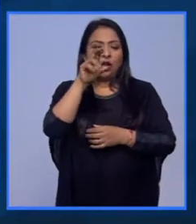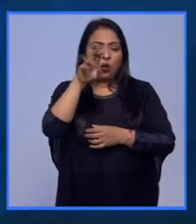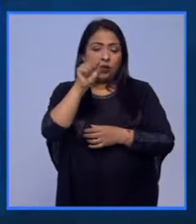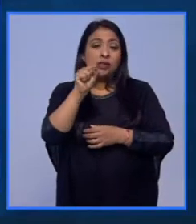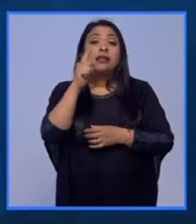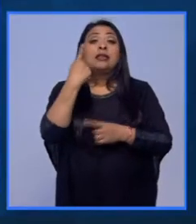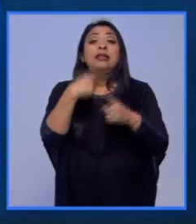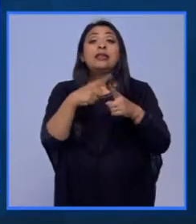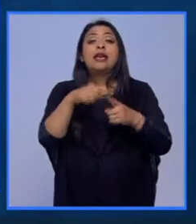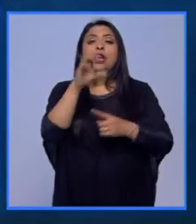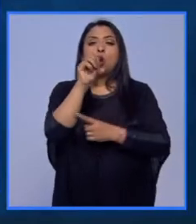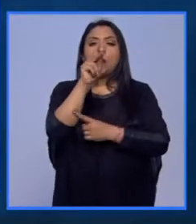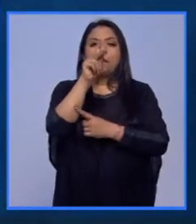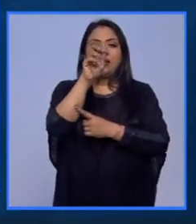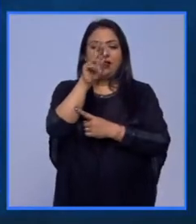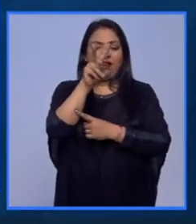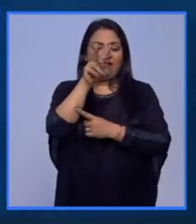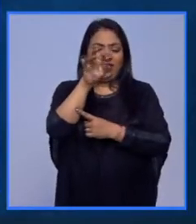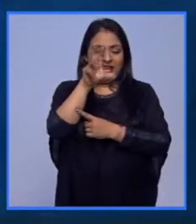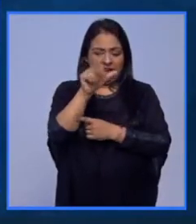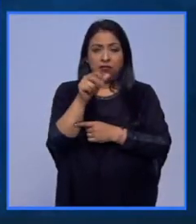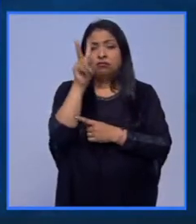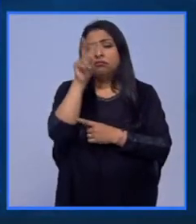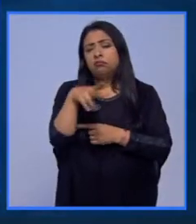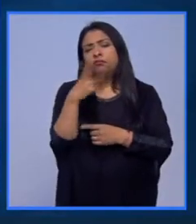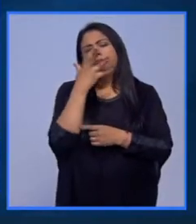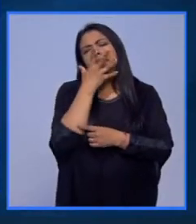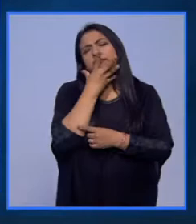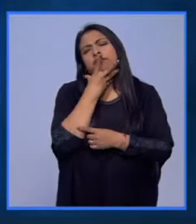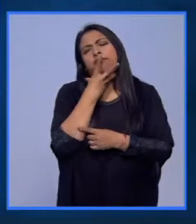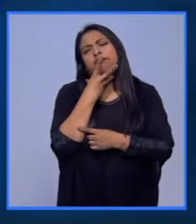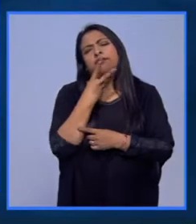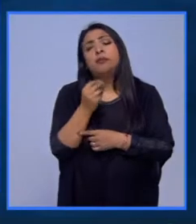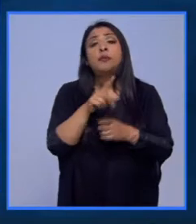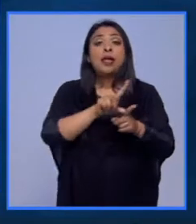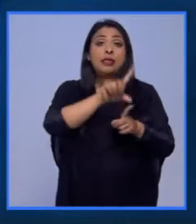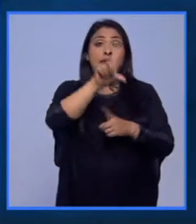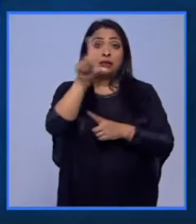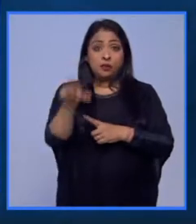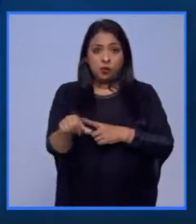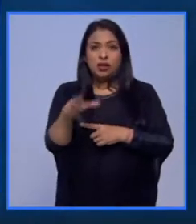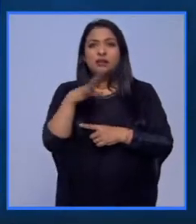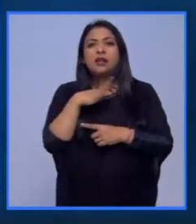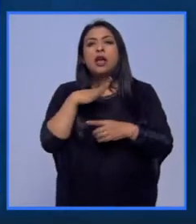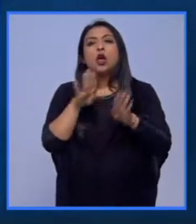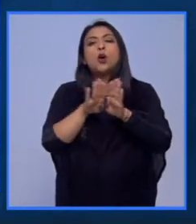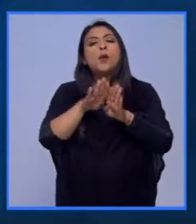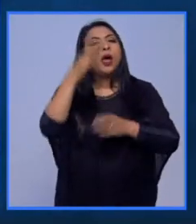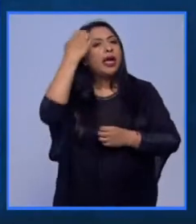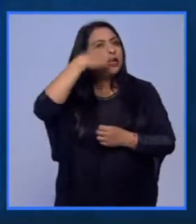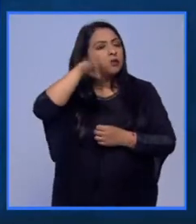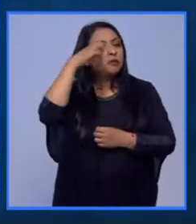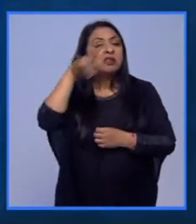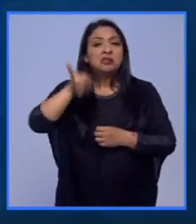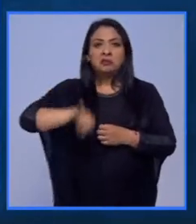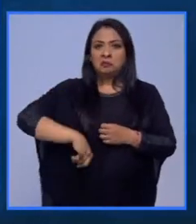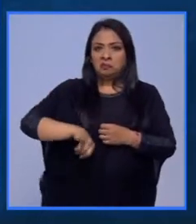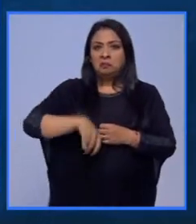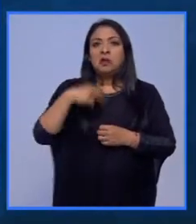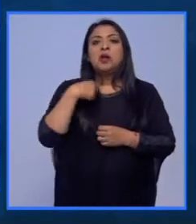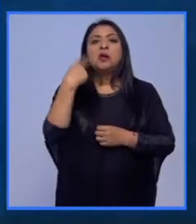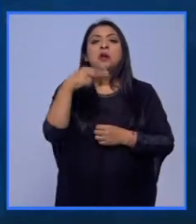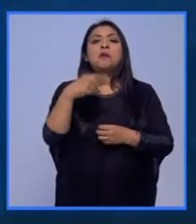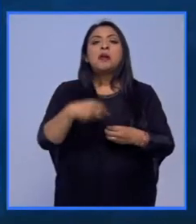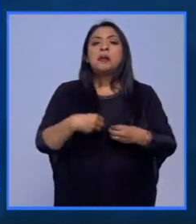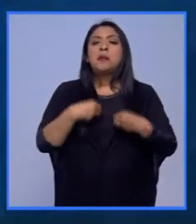producción de la ópera de Viena, que es verdaderamente deliciosa. Tenemos posteriormente una experiencia bien interesante, se llama